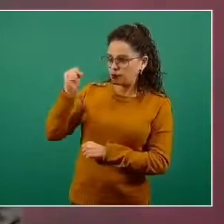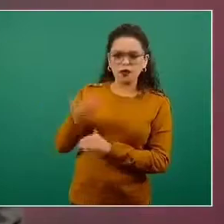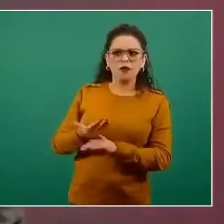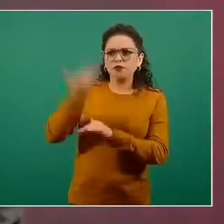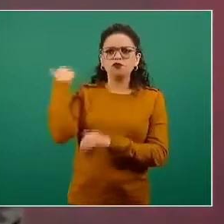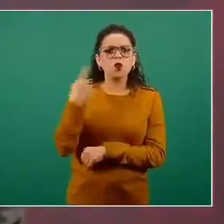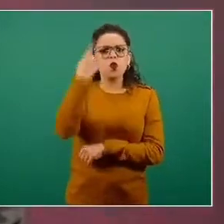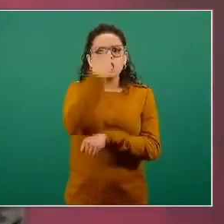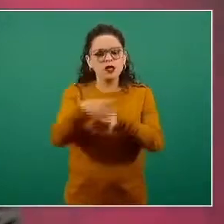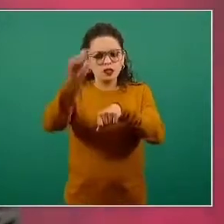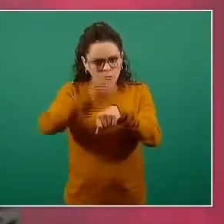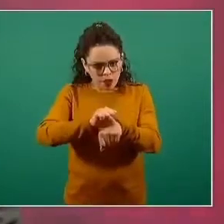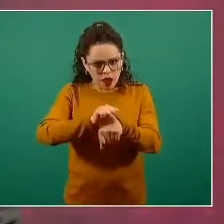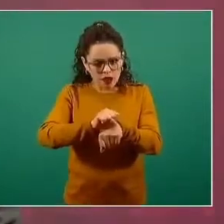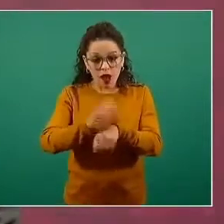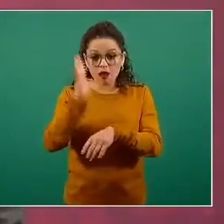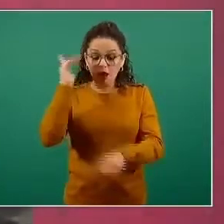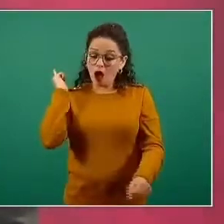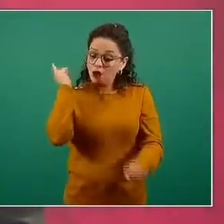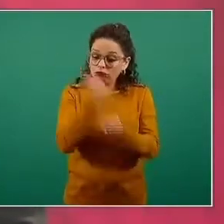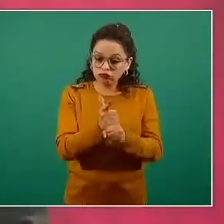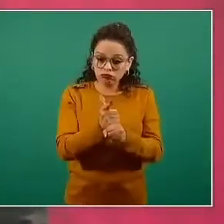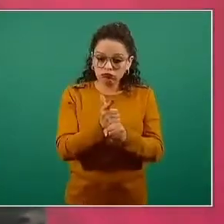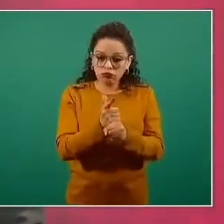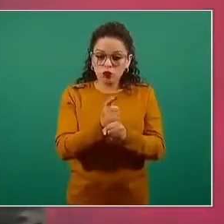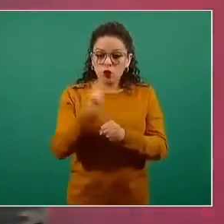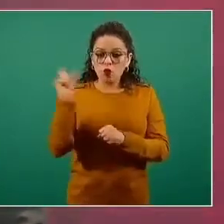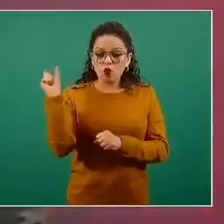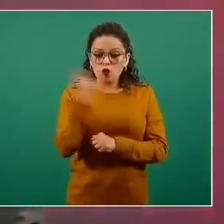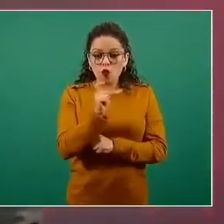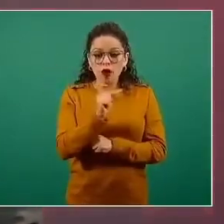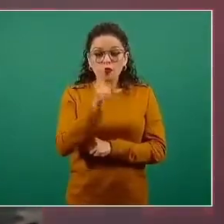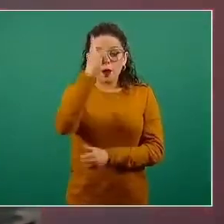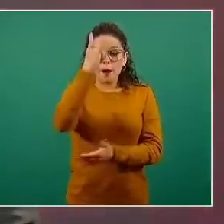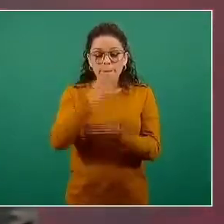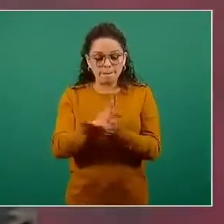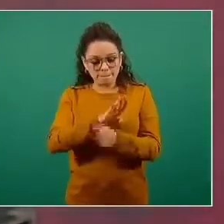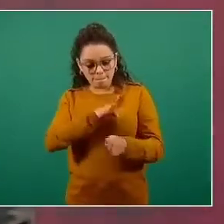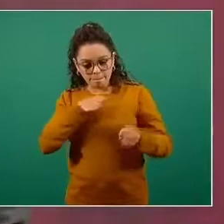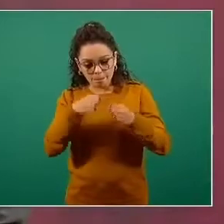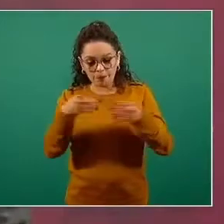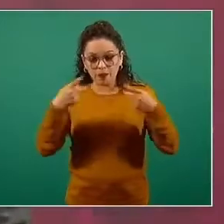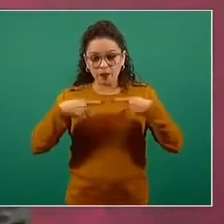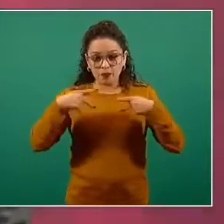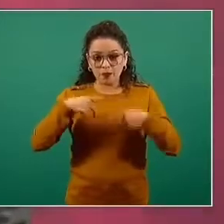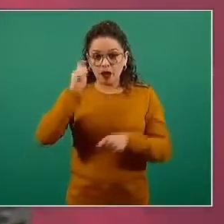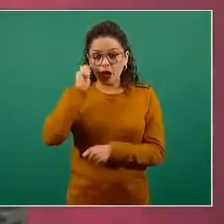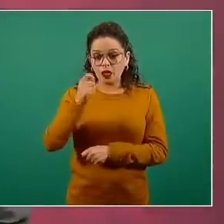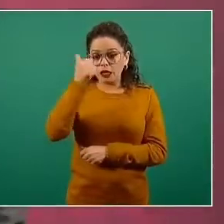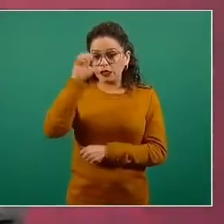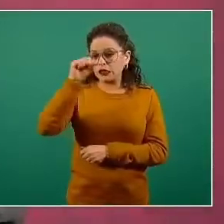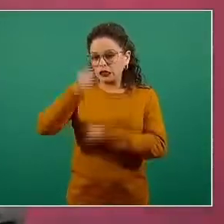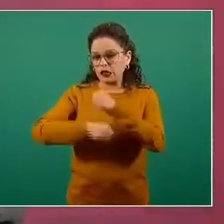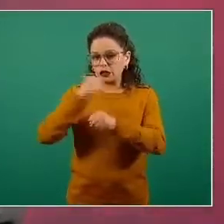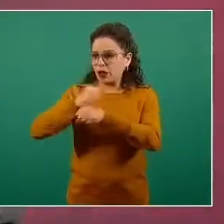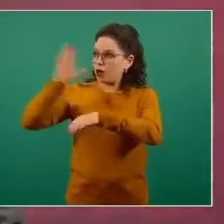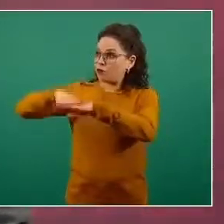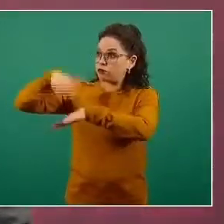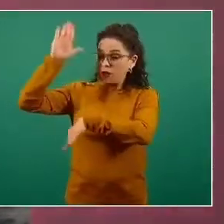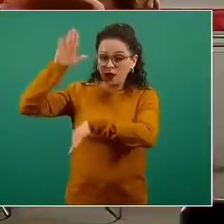pasada identificaron que cuando se considera exclusivamente a personas mayores de 60 años, 60 y